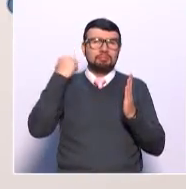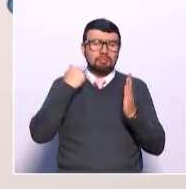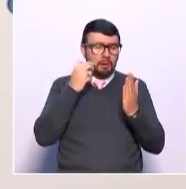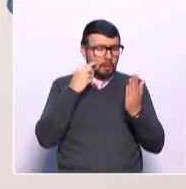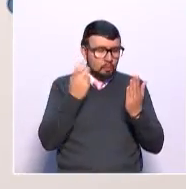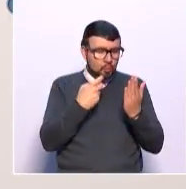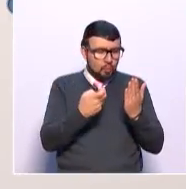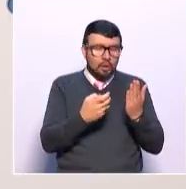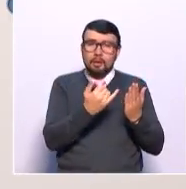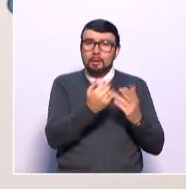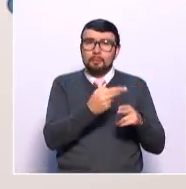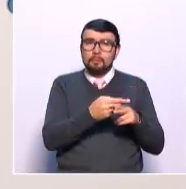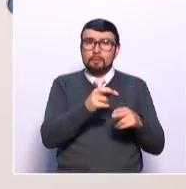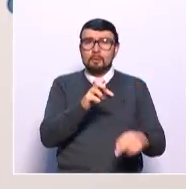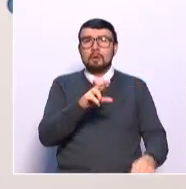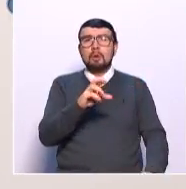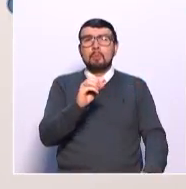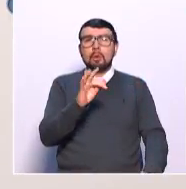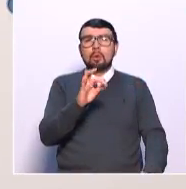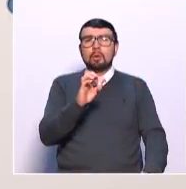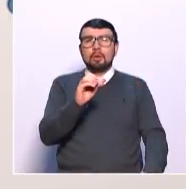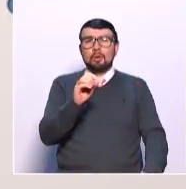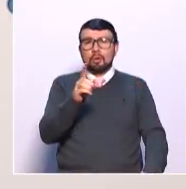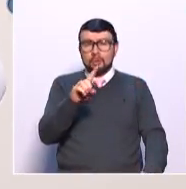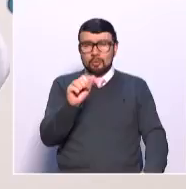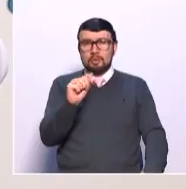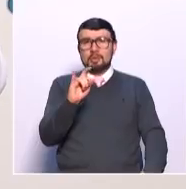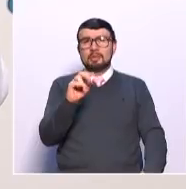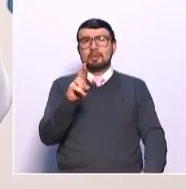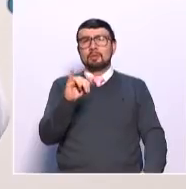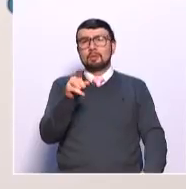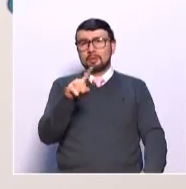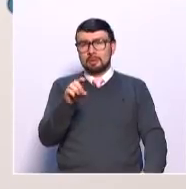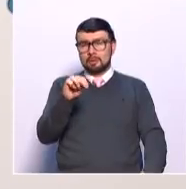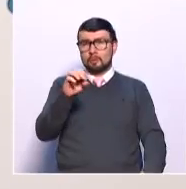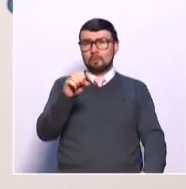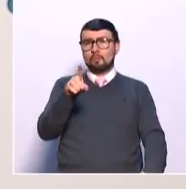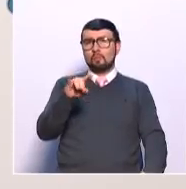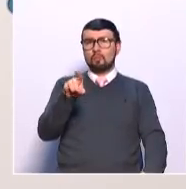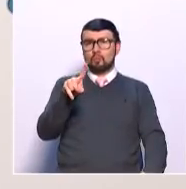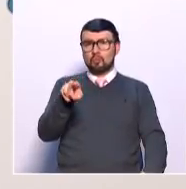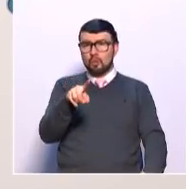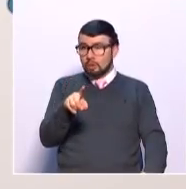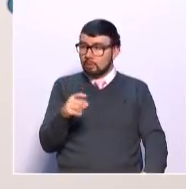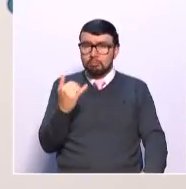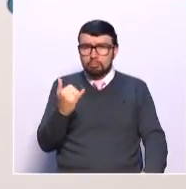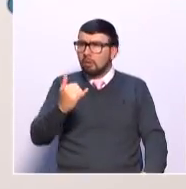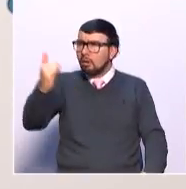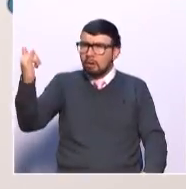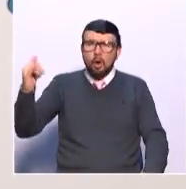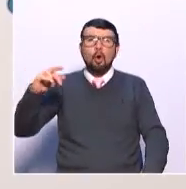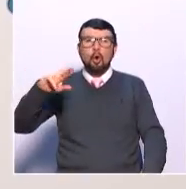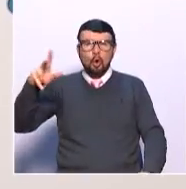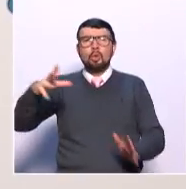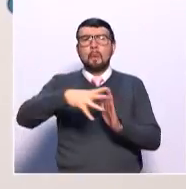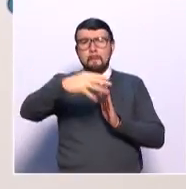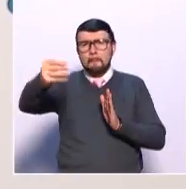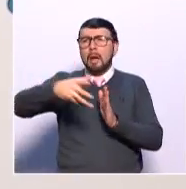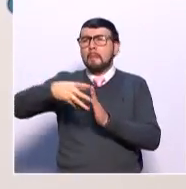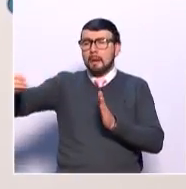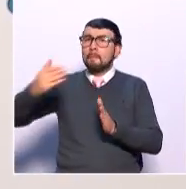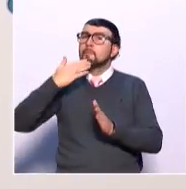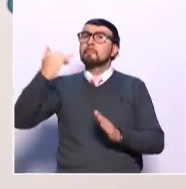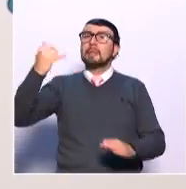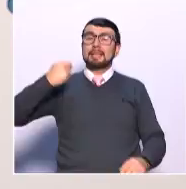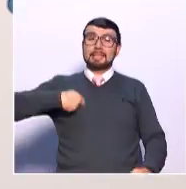en la red que llama proteo saur is mosh is que lo han escrito también muchos autores en otros países especialmente los españoles